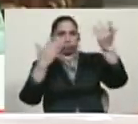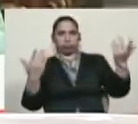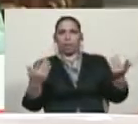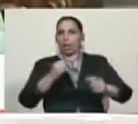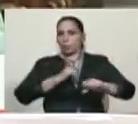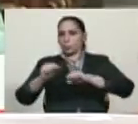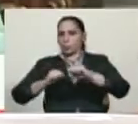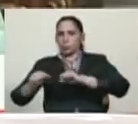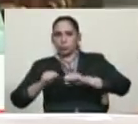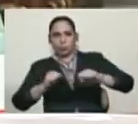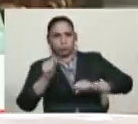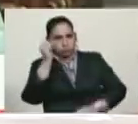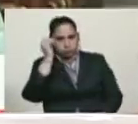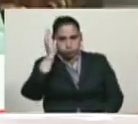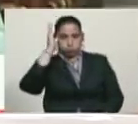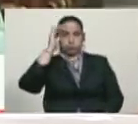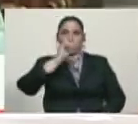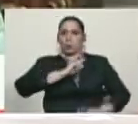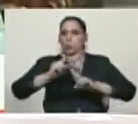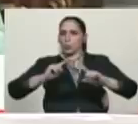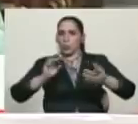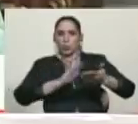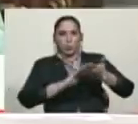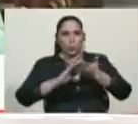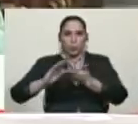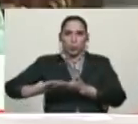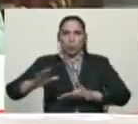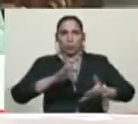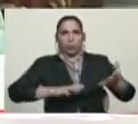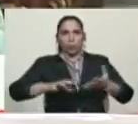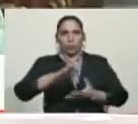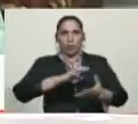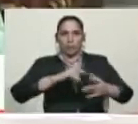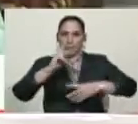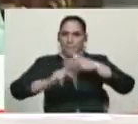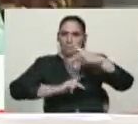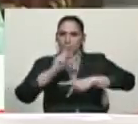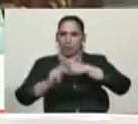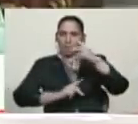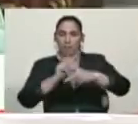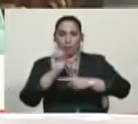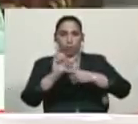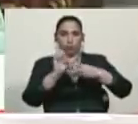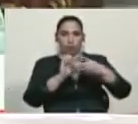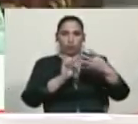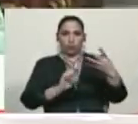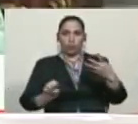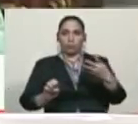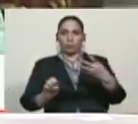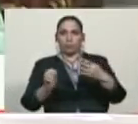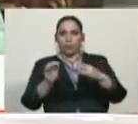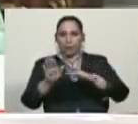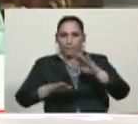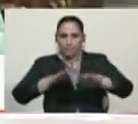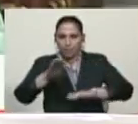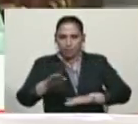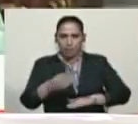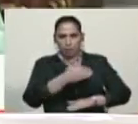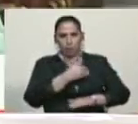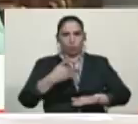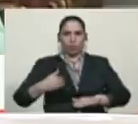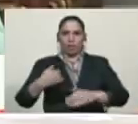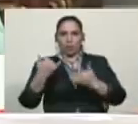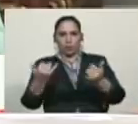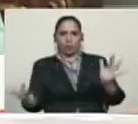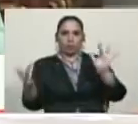capacidad de gerencia de gestión la resolución de problemas la planificación estratégica y avanzar yo quiero dar un pase ahora